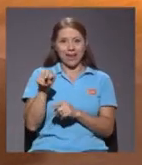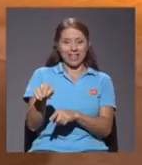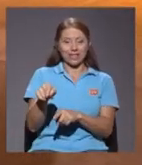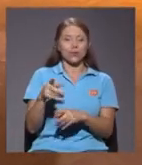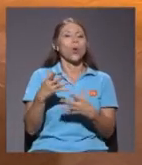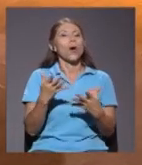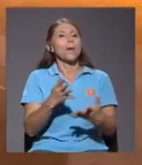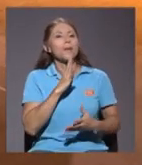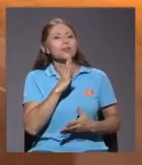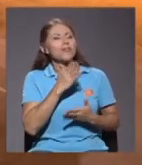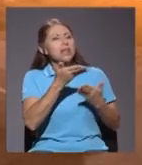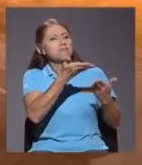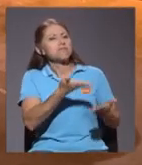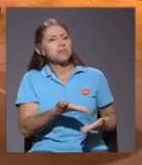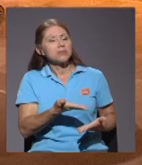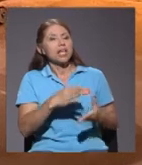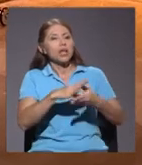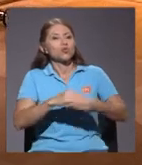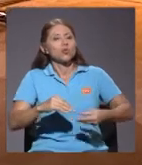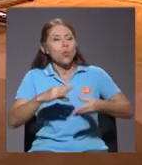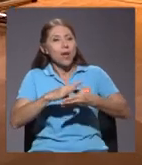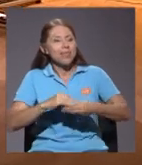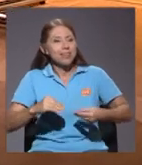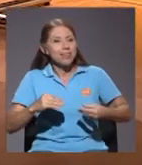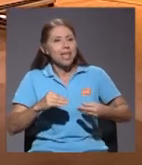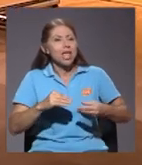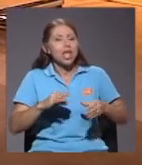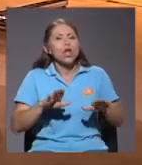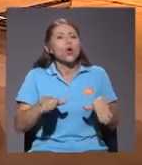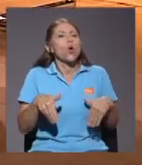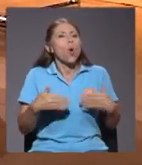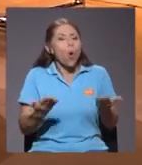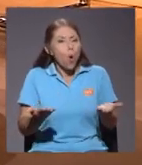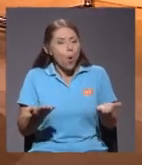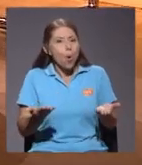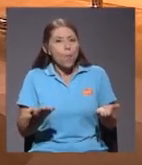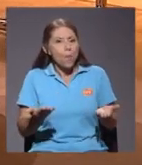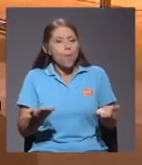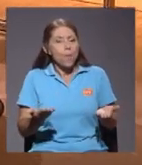poco que don randall nos cuente cómo se volvió